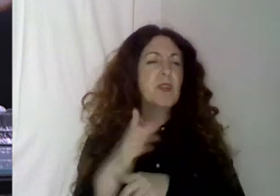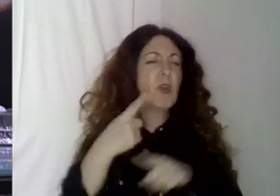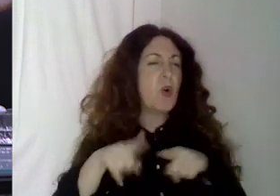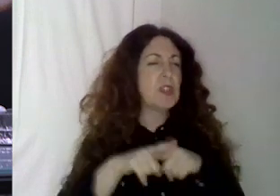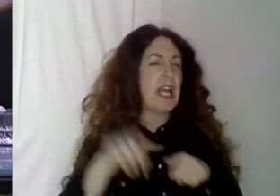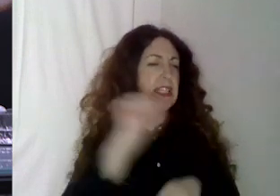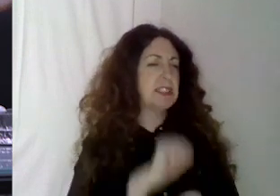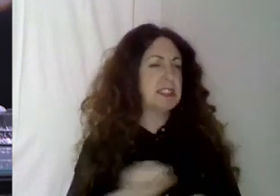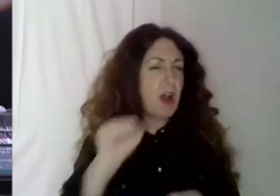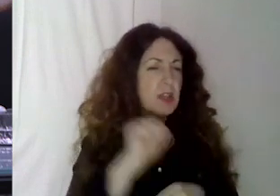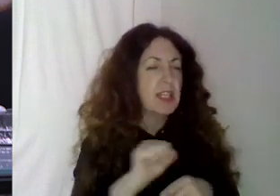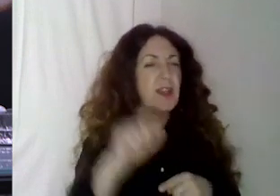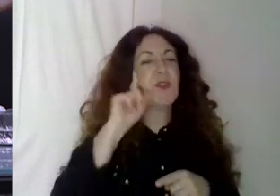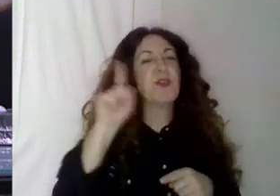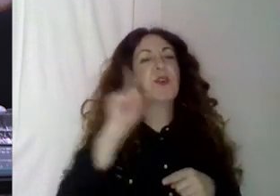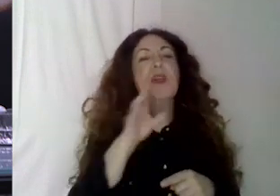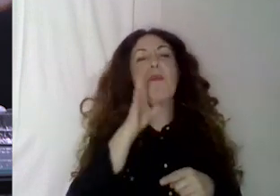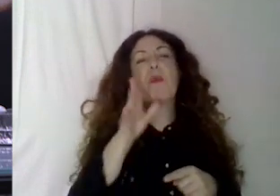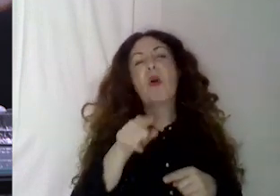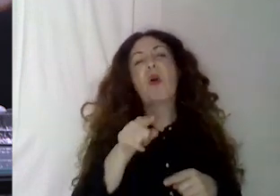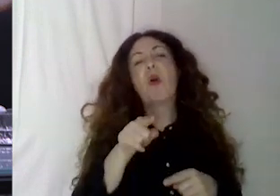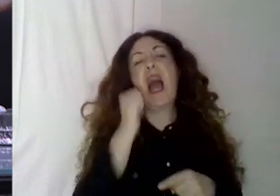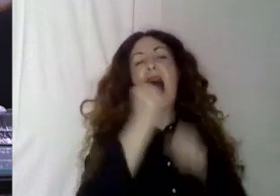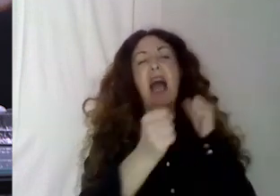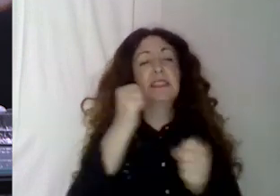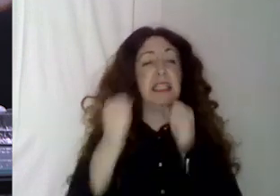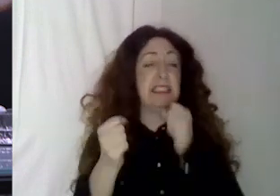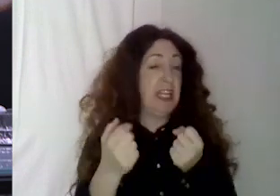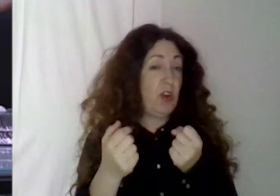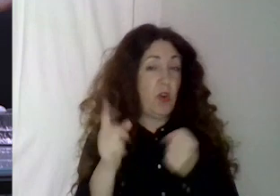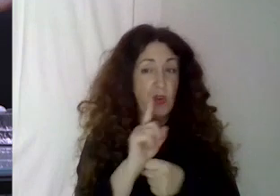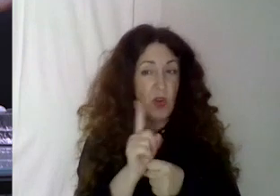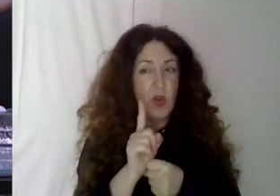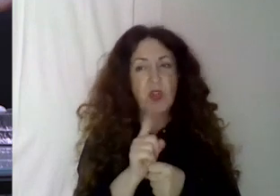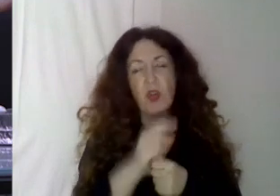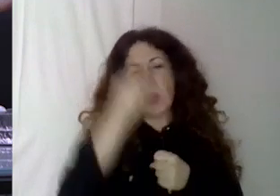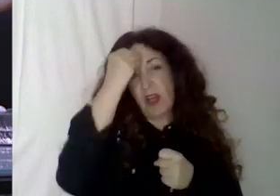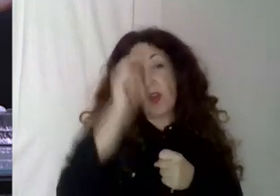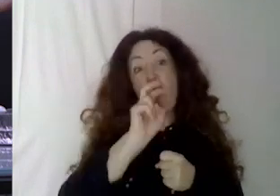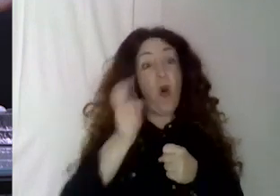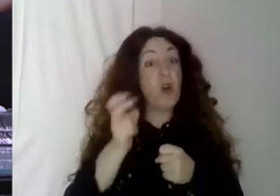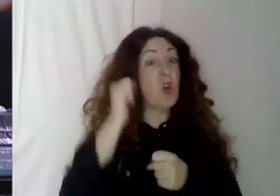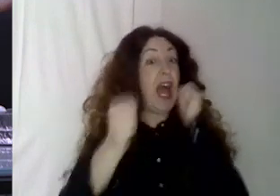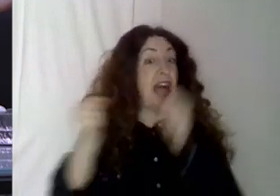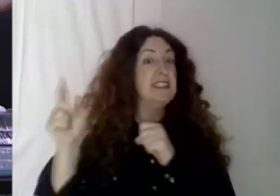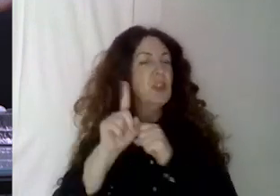además los asesinatos de cada uno de ellos también están muy matizados. Los duelos, bueno, en aquella época los duelos era algo tan común